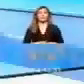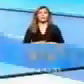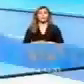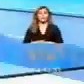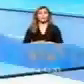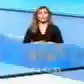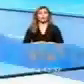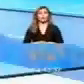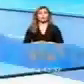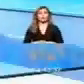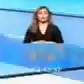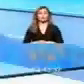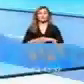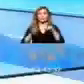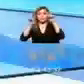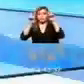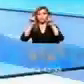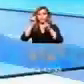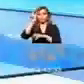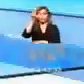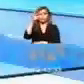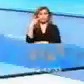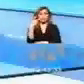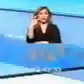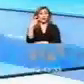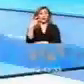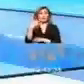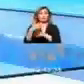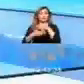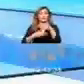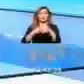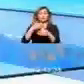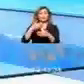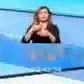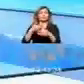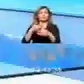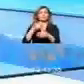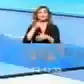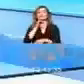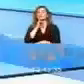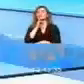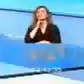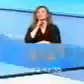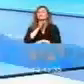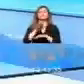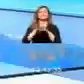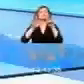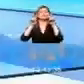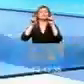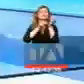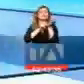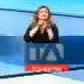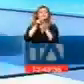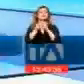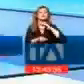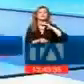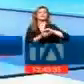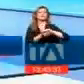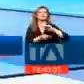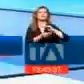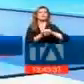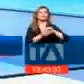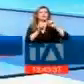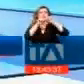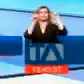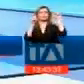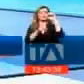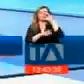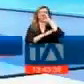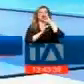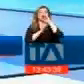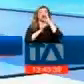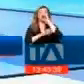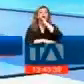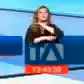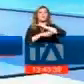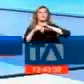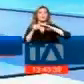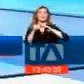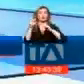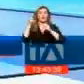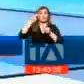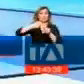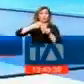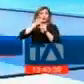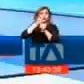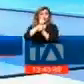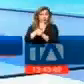Vámonos con otro tema. Suman 13 los procesados en Estados Unidos por el pago de sobornos en Petroecuador. Pese a que 12